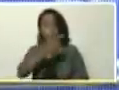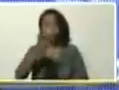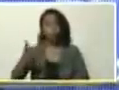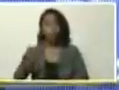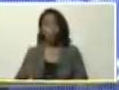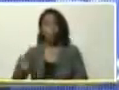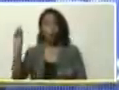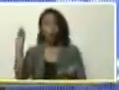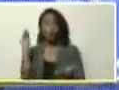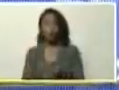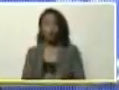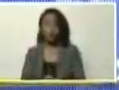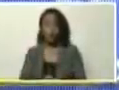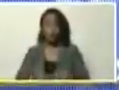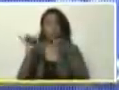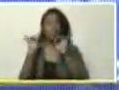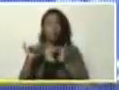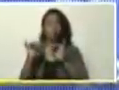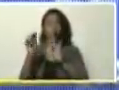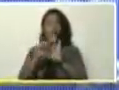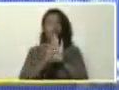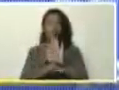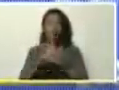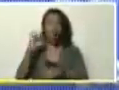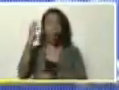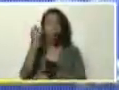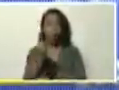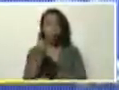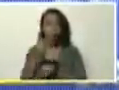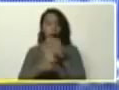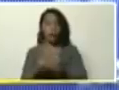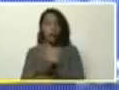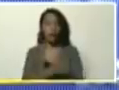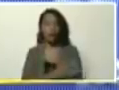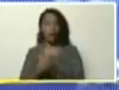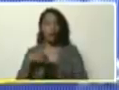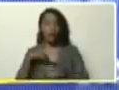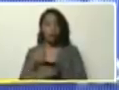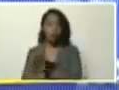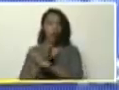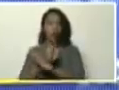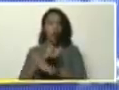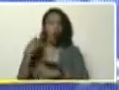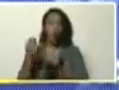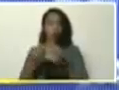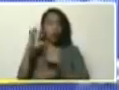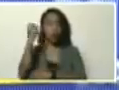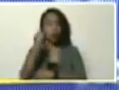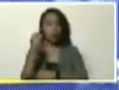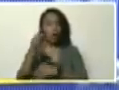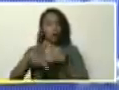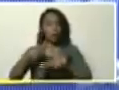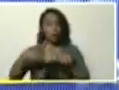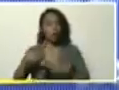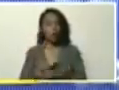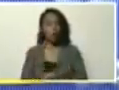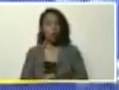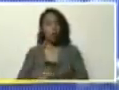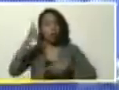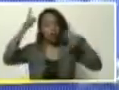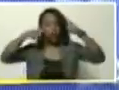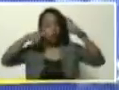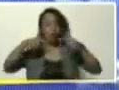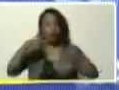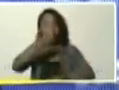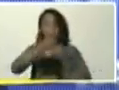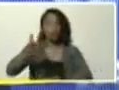vuelva a ser del mismo nivel que logramos antes del bloqueo, que logramos con la revolución, que logramos con Chávez. Que la